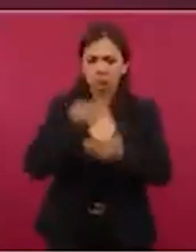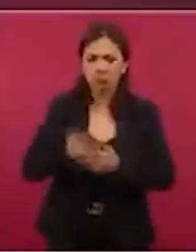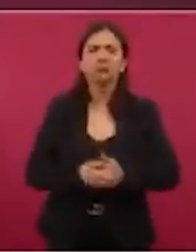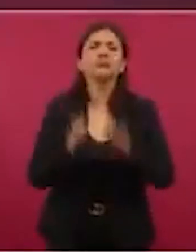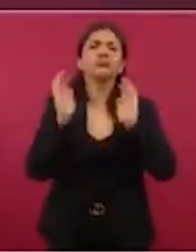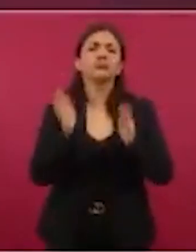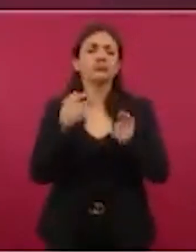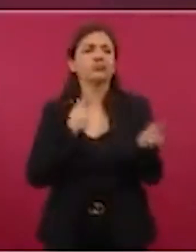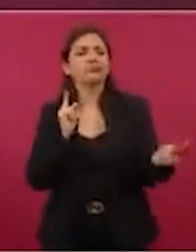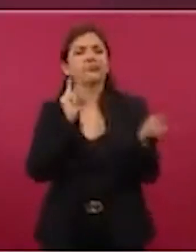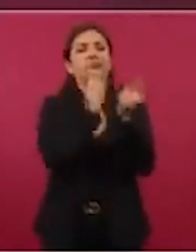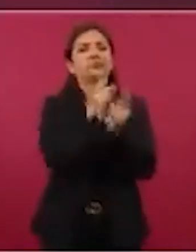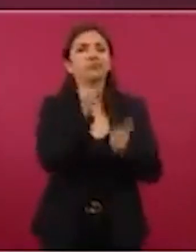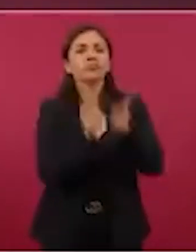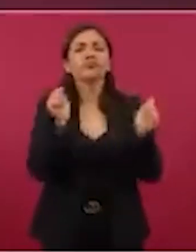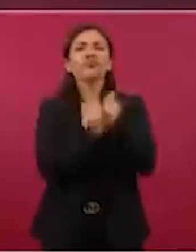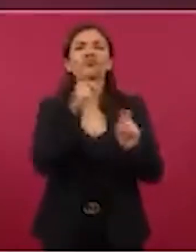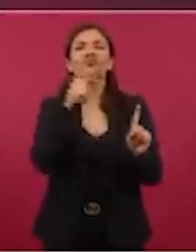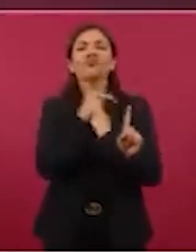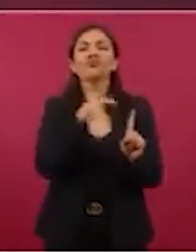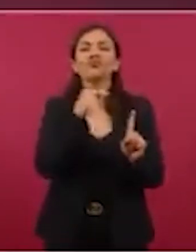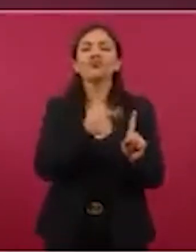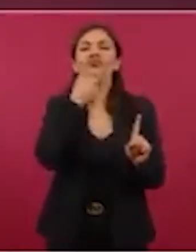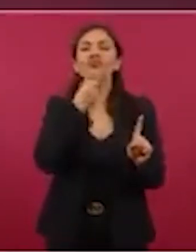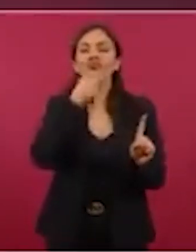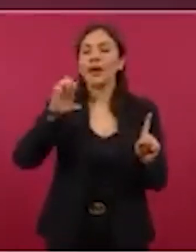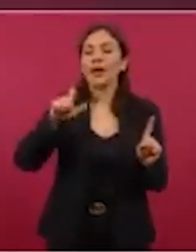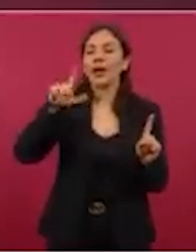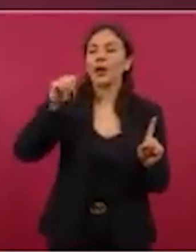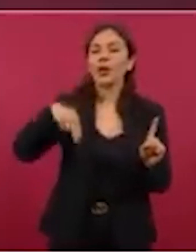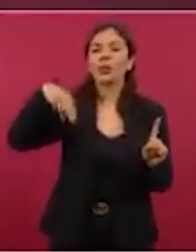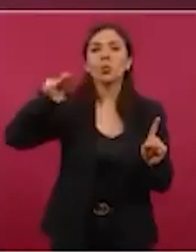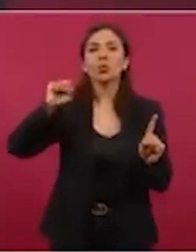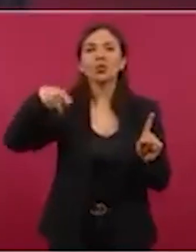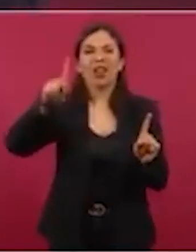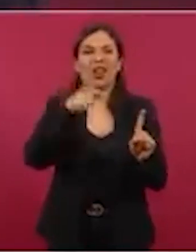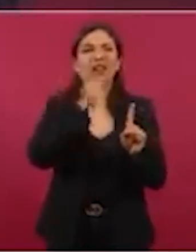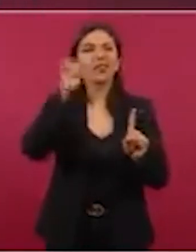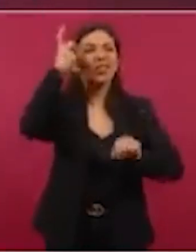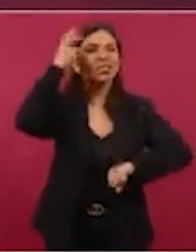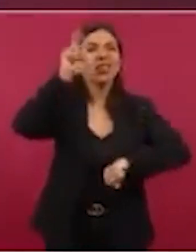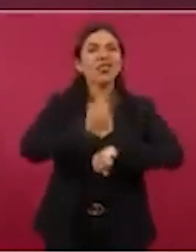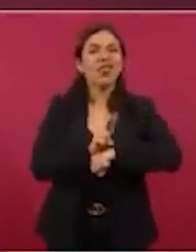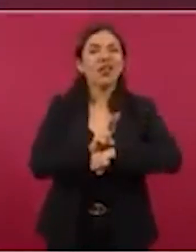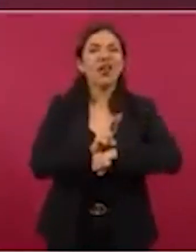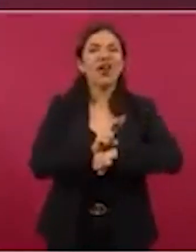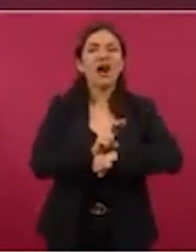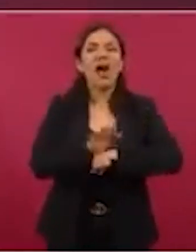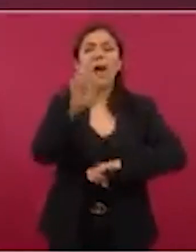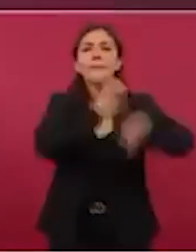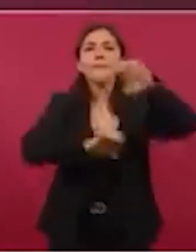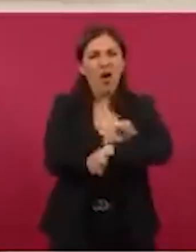Durante la conferencia matutina, el mandatario Andrés Manuel López Obrador confirmó que habrá una planta de Tesla en Monterrey, bajo una serie de condiciones. El anuncio